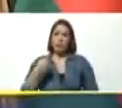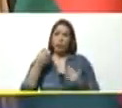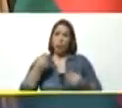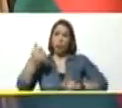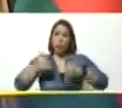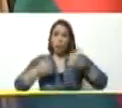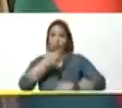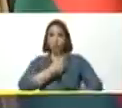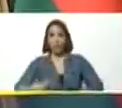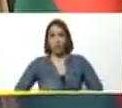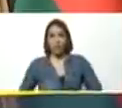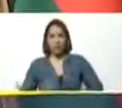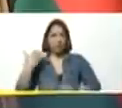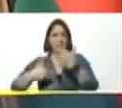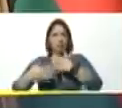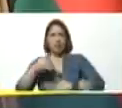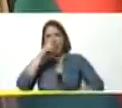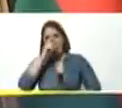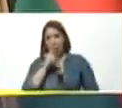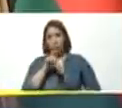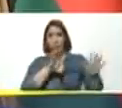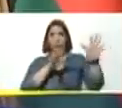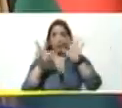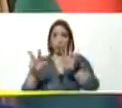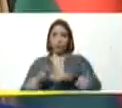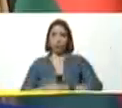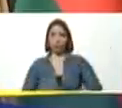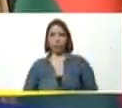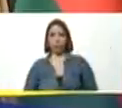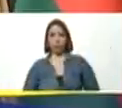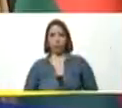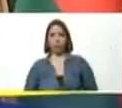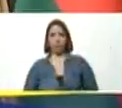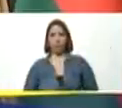candidato presidencial allá en el año 98,